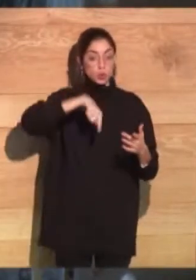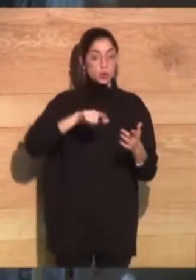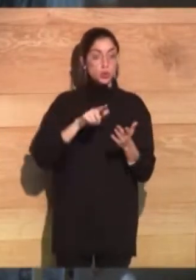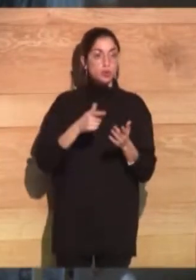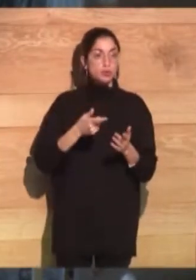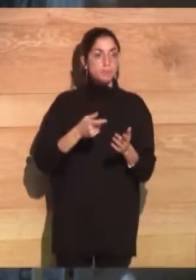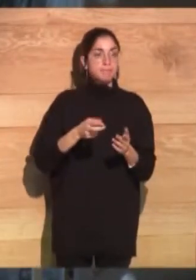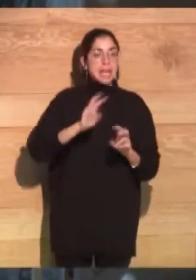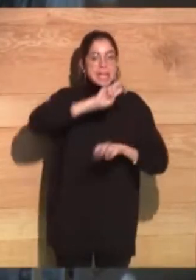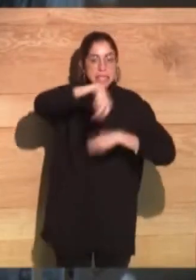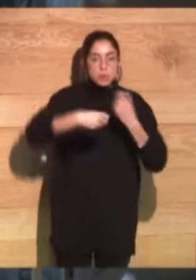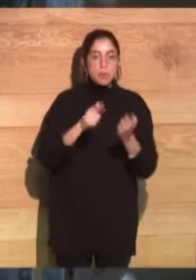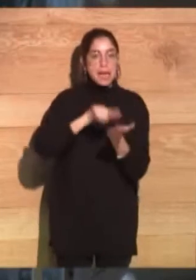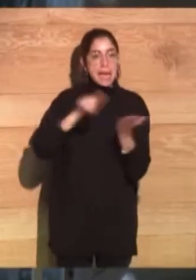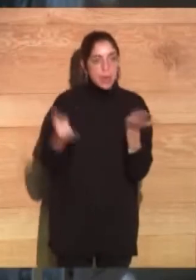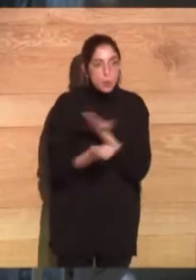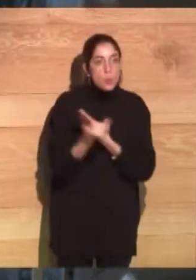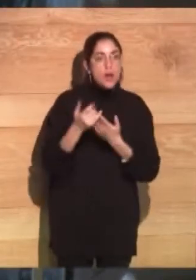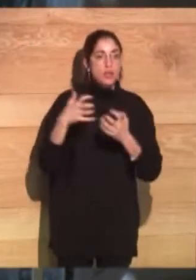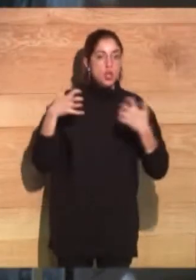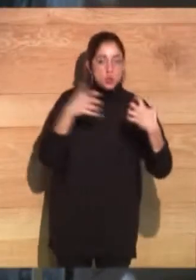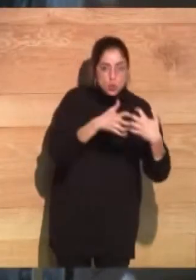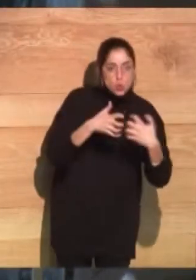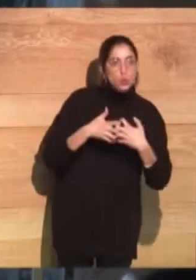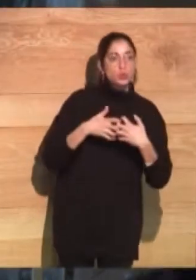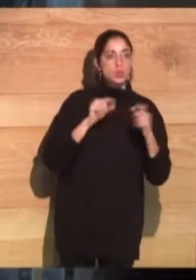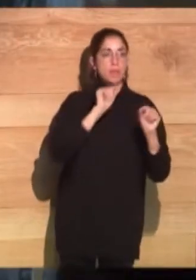lucha contra el virus, de la primera